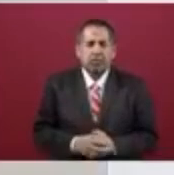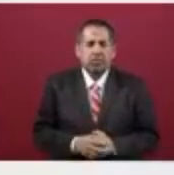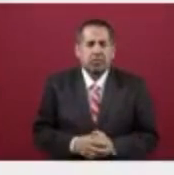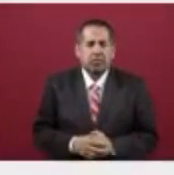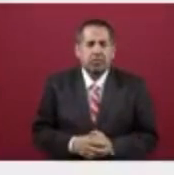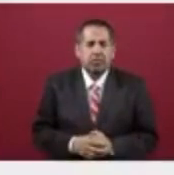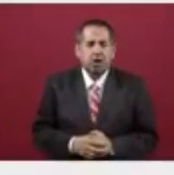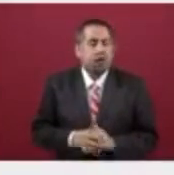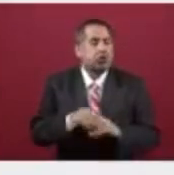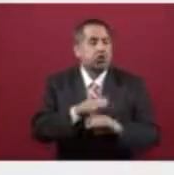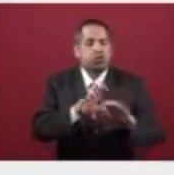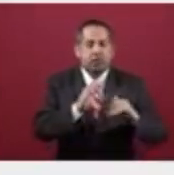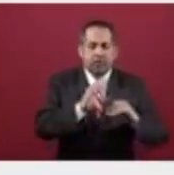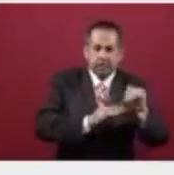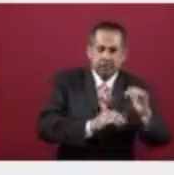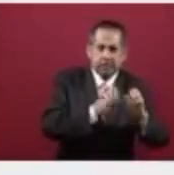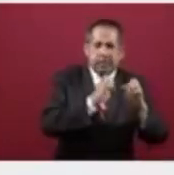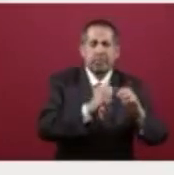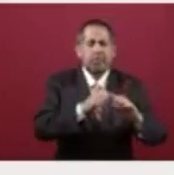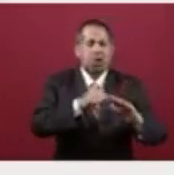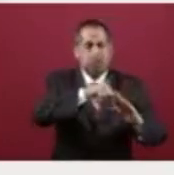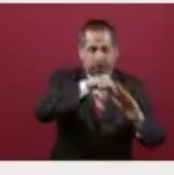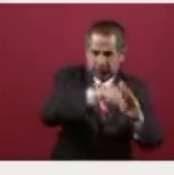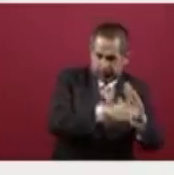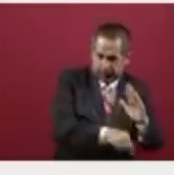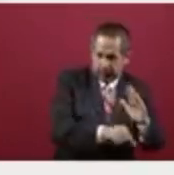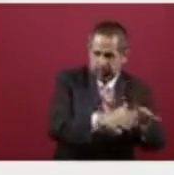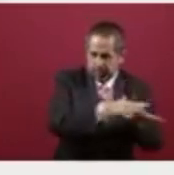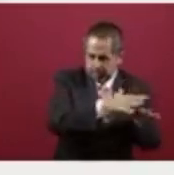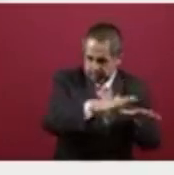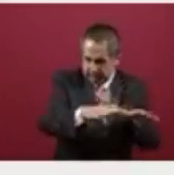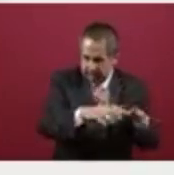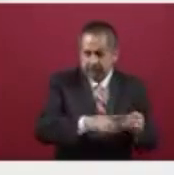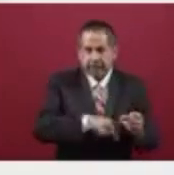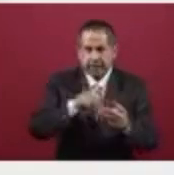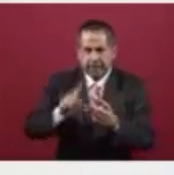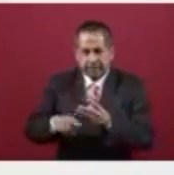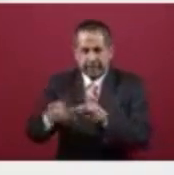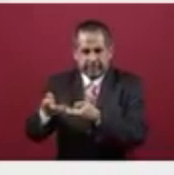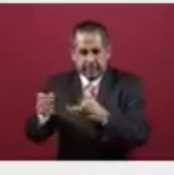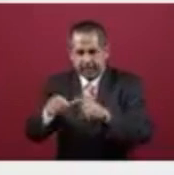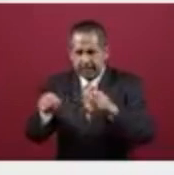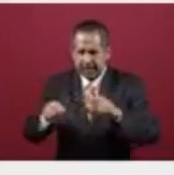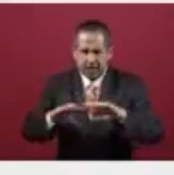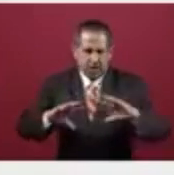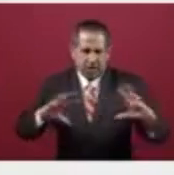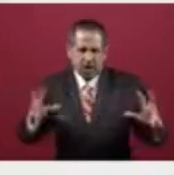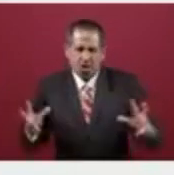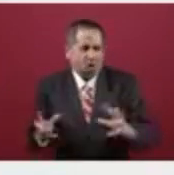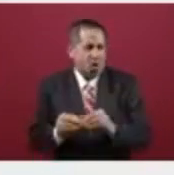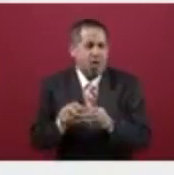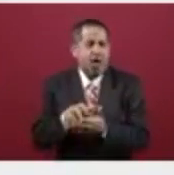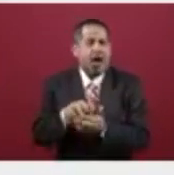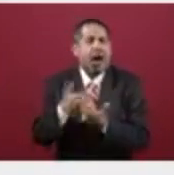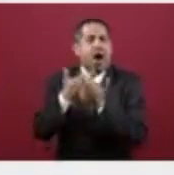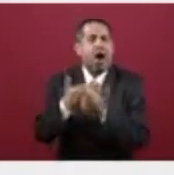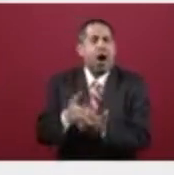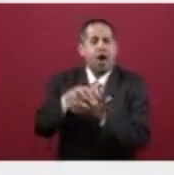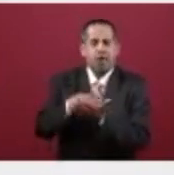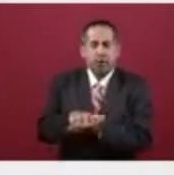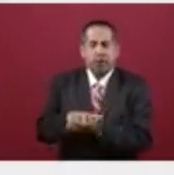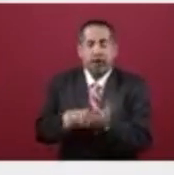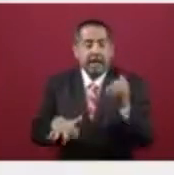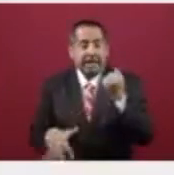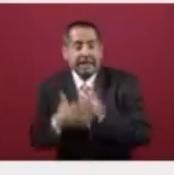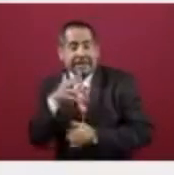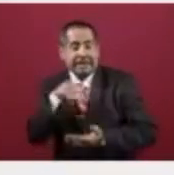en infraestructura, en pozos marinos y terrestres, traemos un ahorro del orden de 15.600